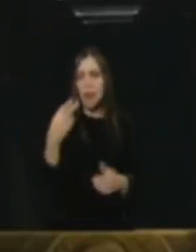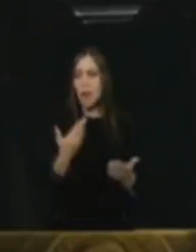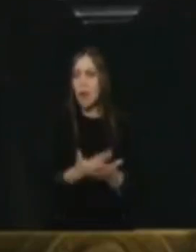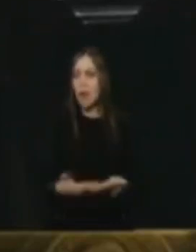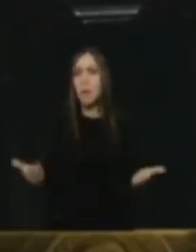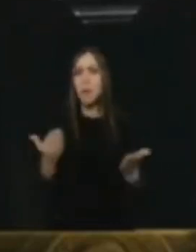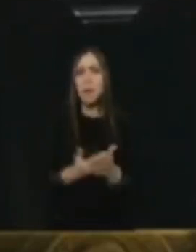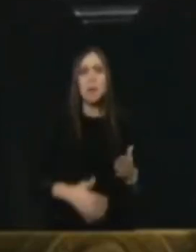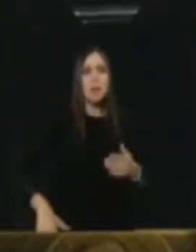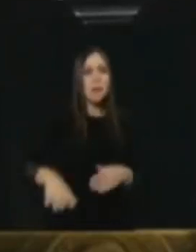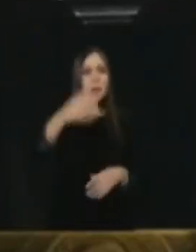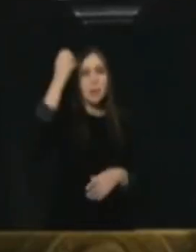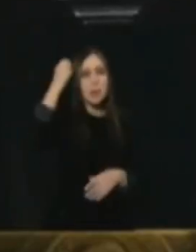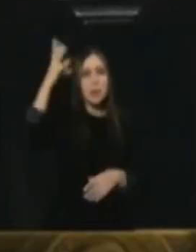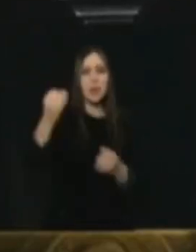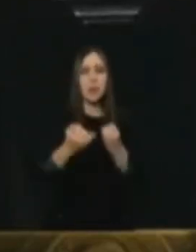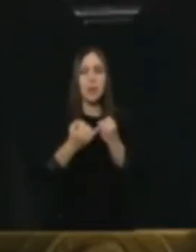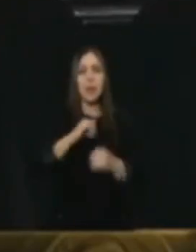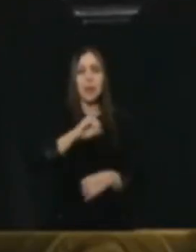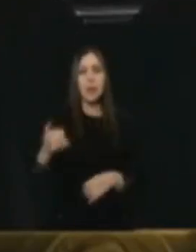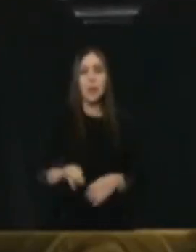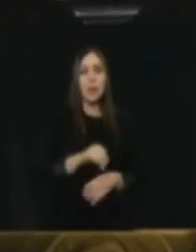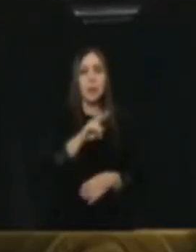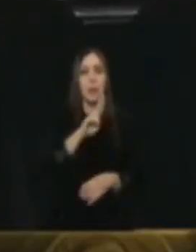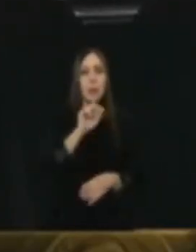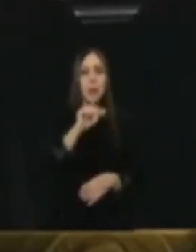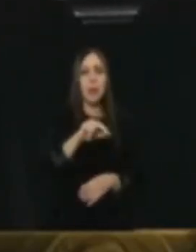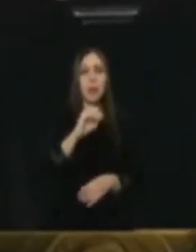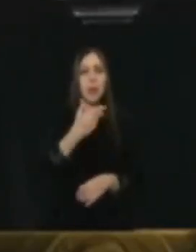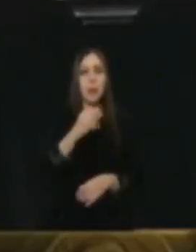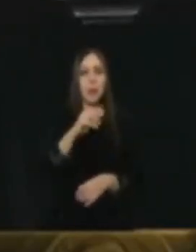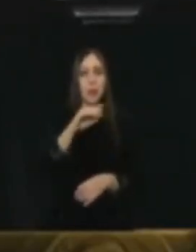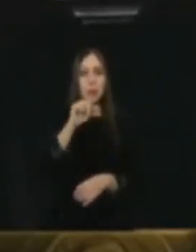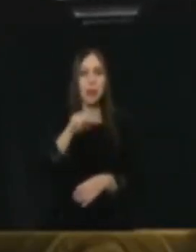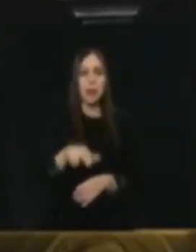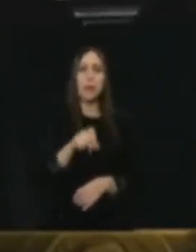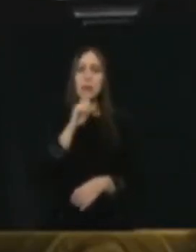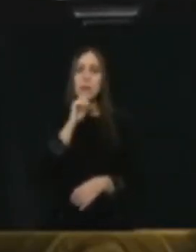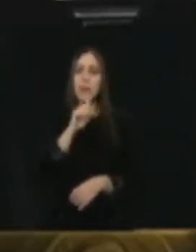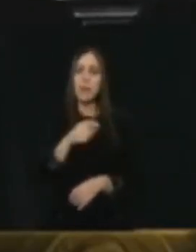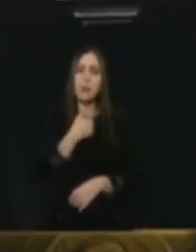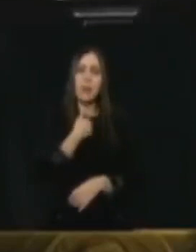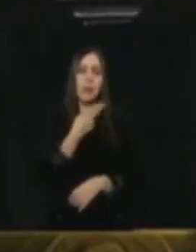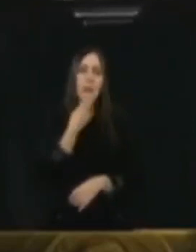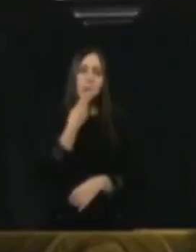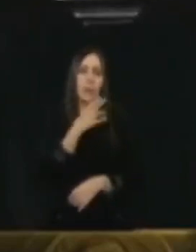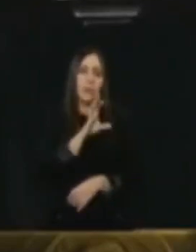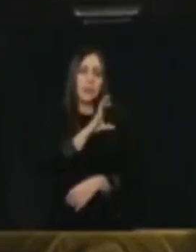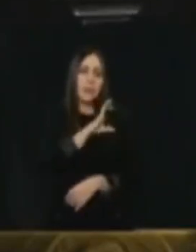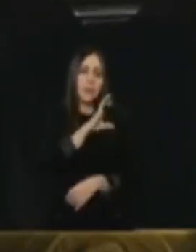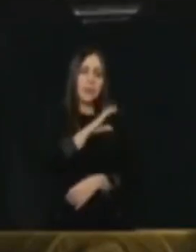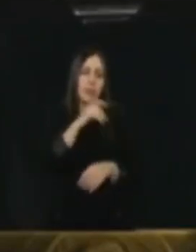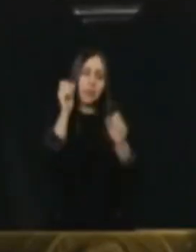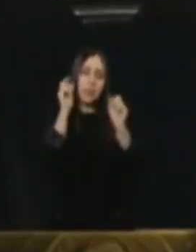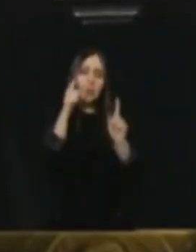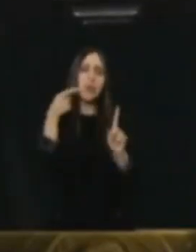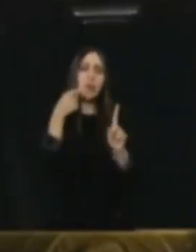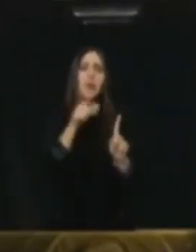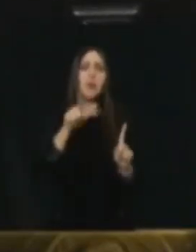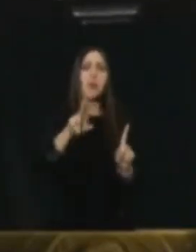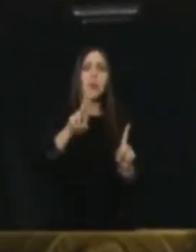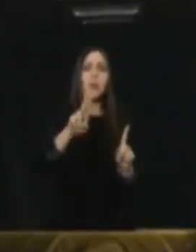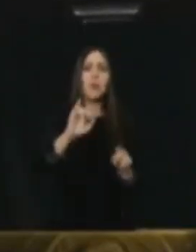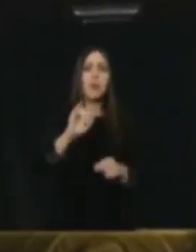O'Gorman, y desde luego a mi muy querido y admirado Luis Buñuel, con quien